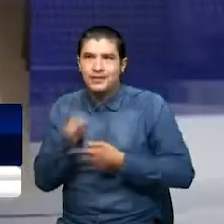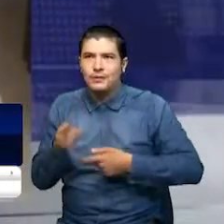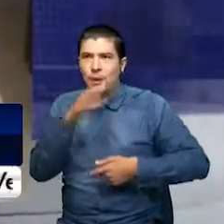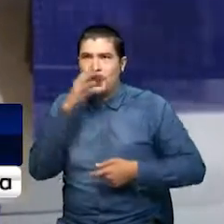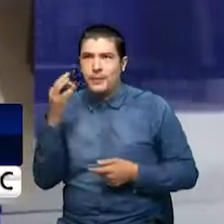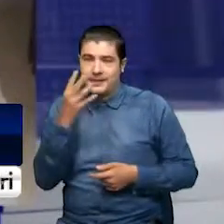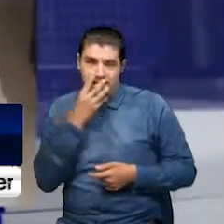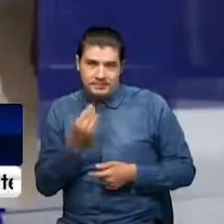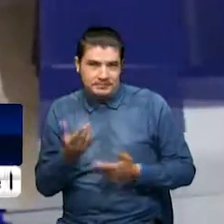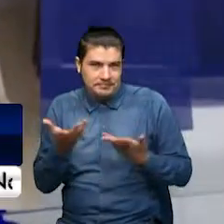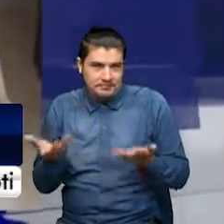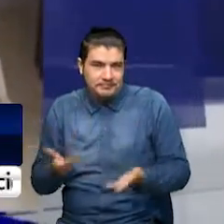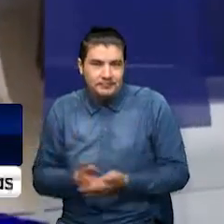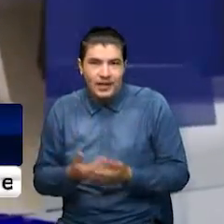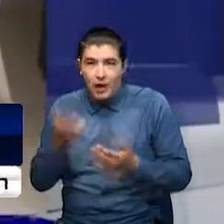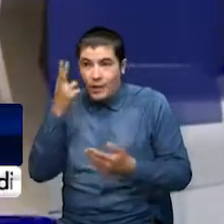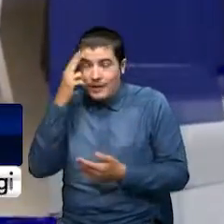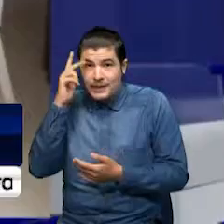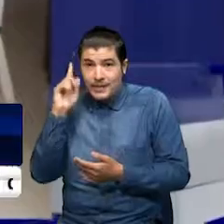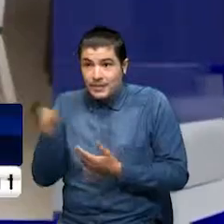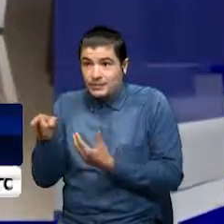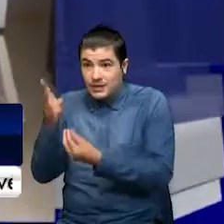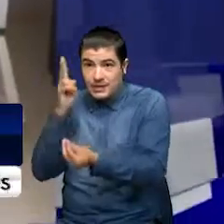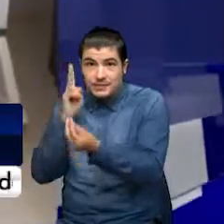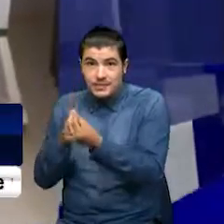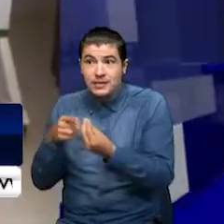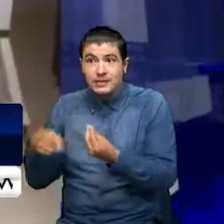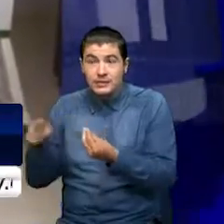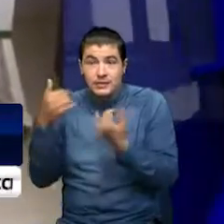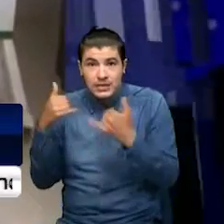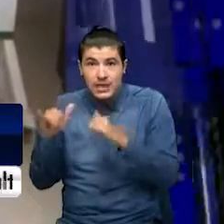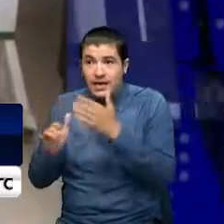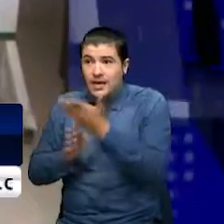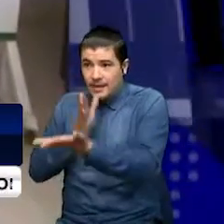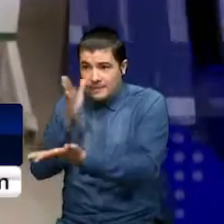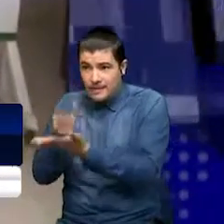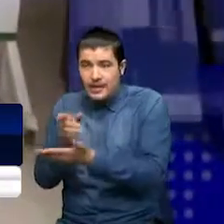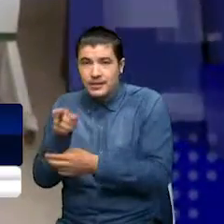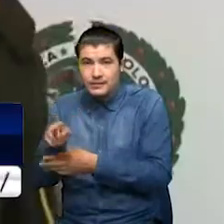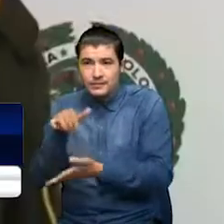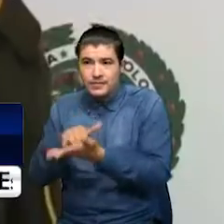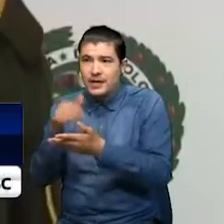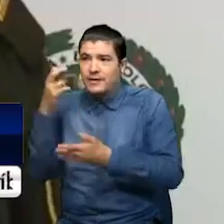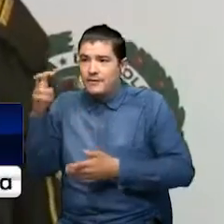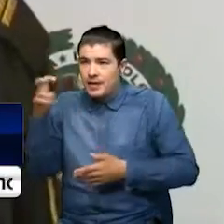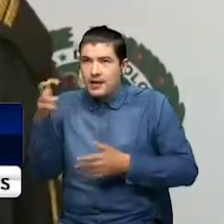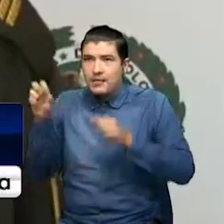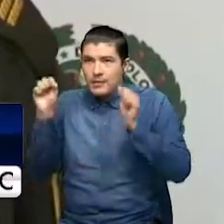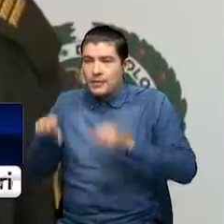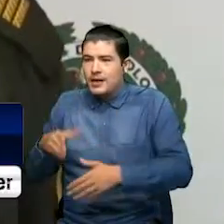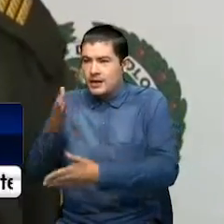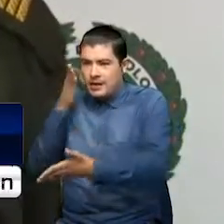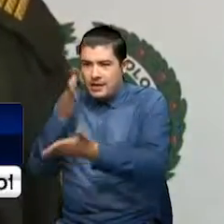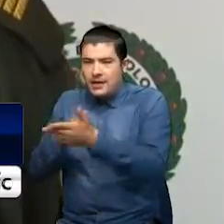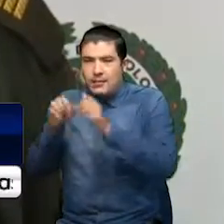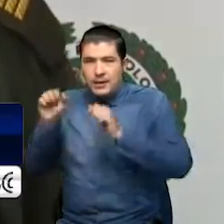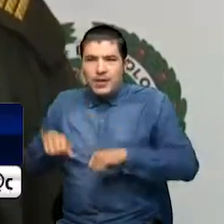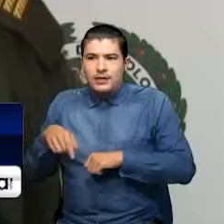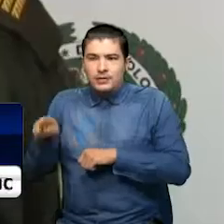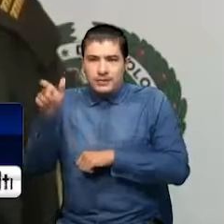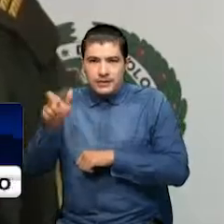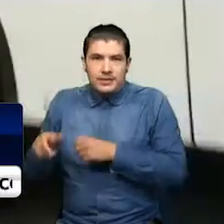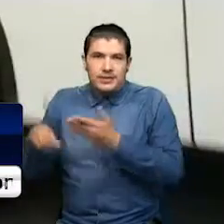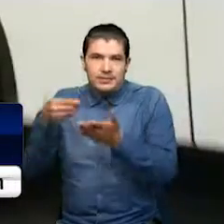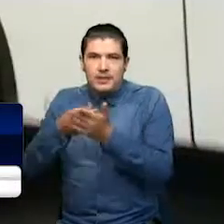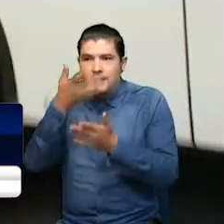Obviamente, las víctimas de él se acercaron hasta la fiscalía con el fin de instaurar los respectivos denuncios por el